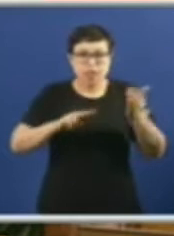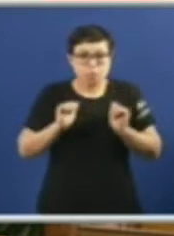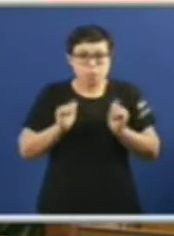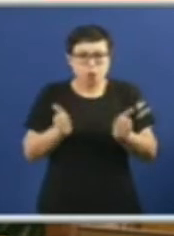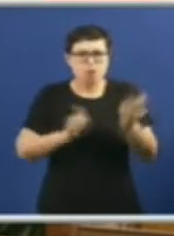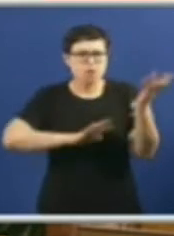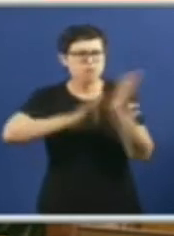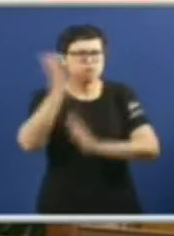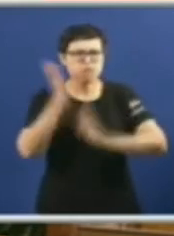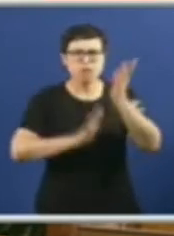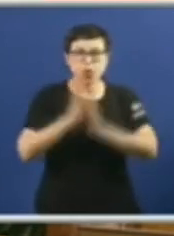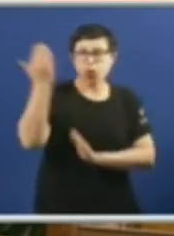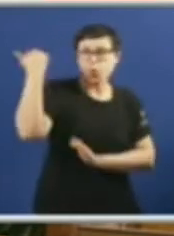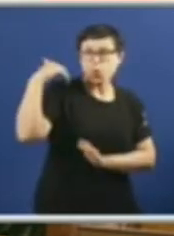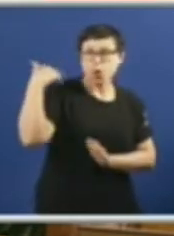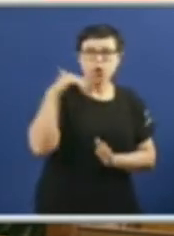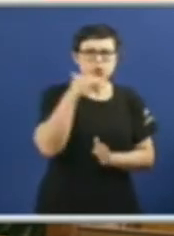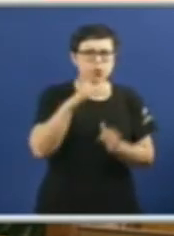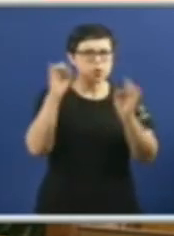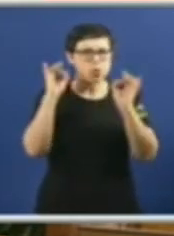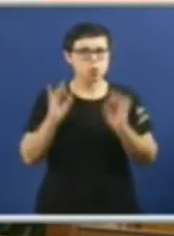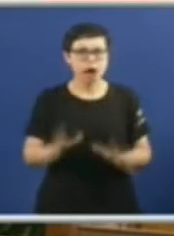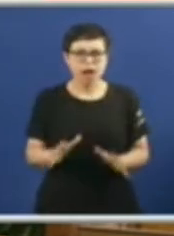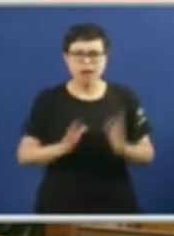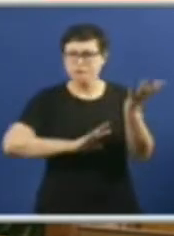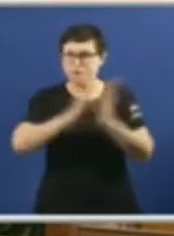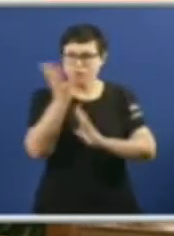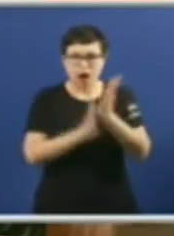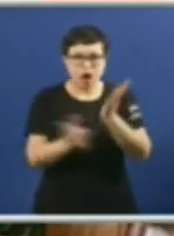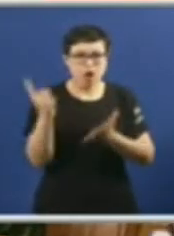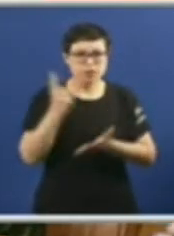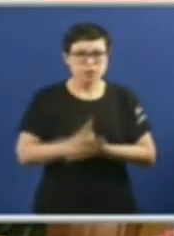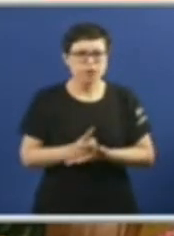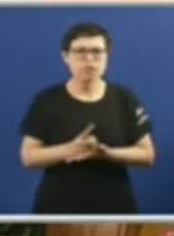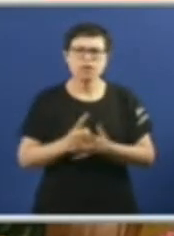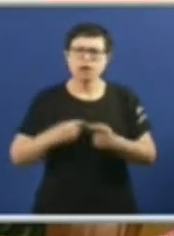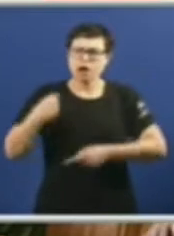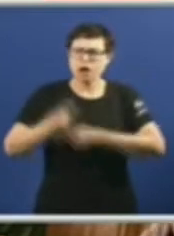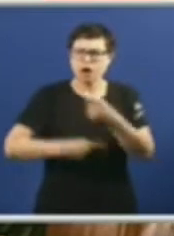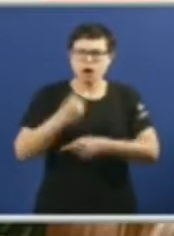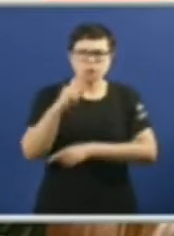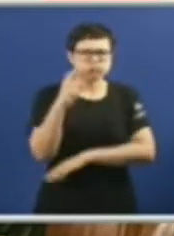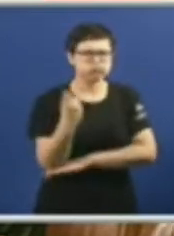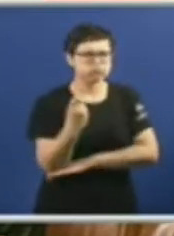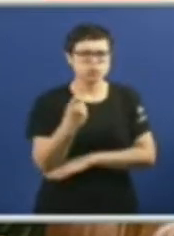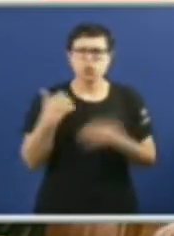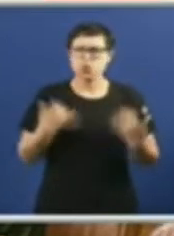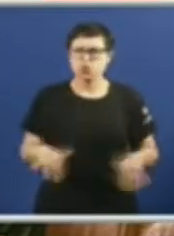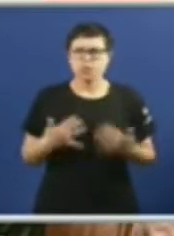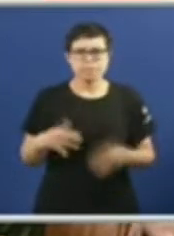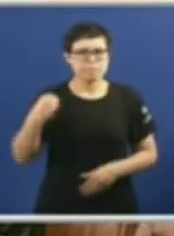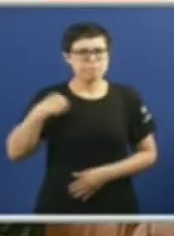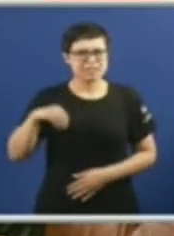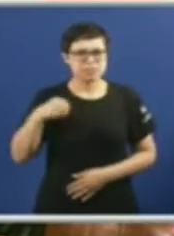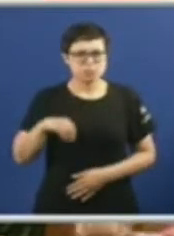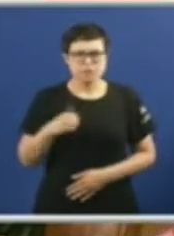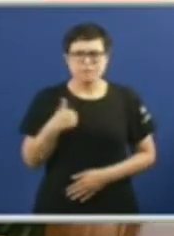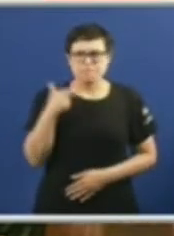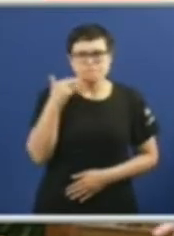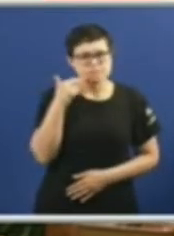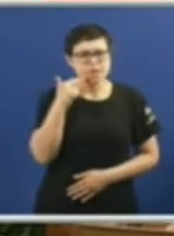que sufriu o pasado outubro, as tráxicas consecuencias poderían ser as mesmas. Dá medo pensalo, pero é